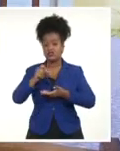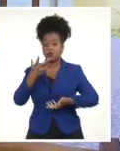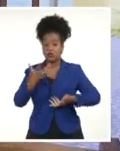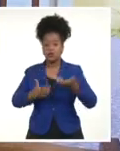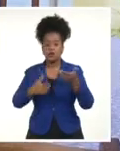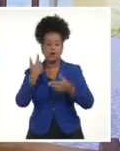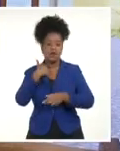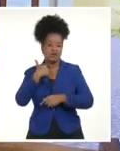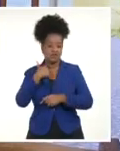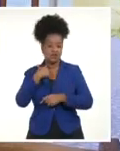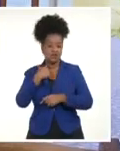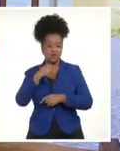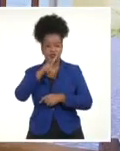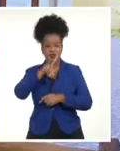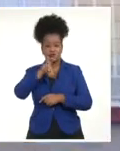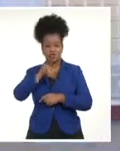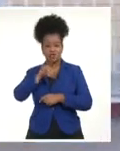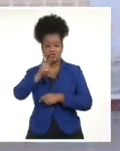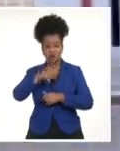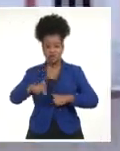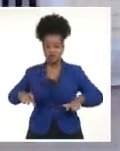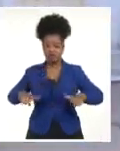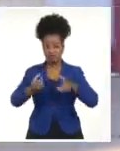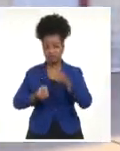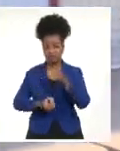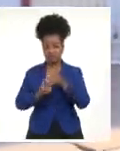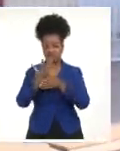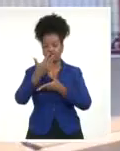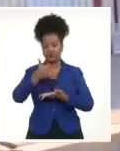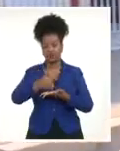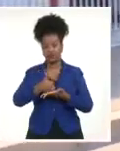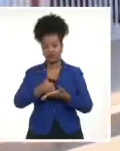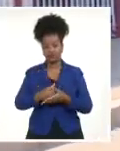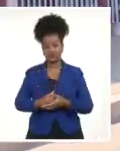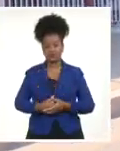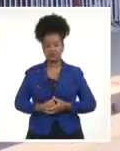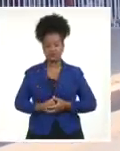203 de su fundación. Mayelín del Sol, Sistema Informativo de la Televisión Cubana.